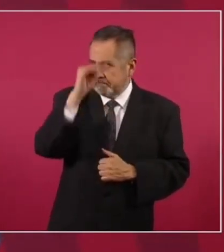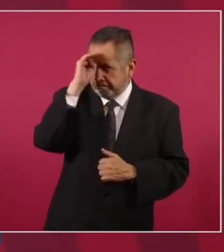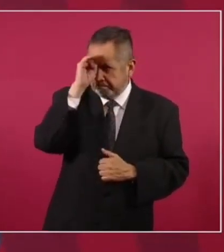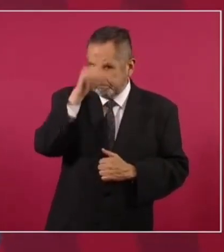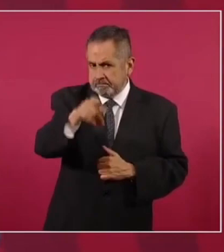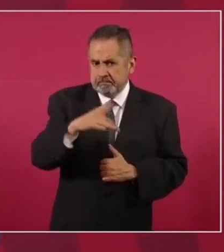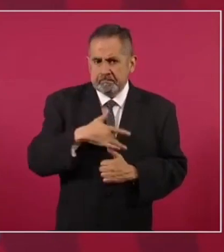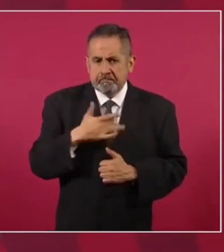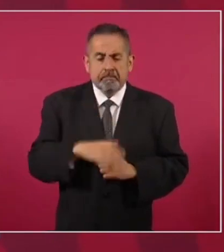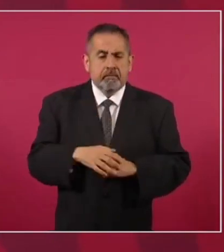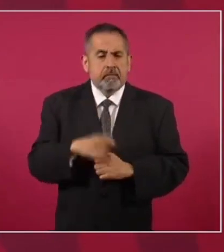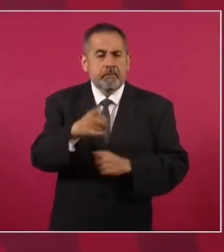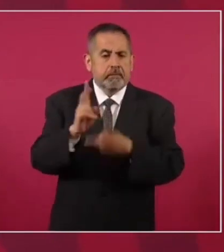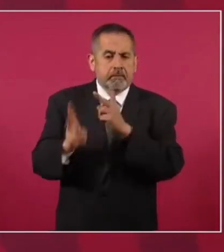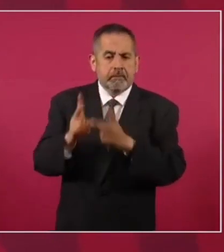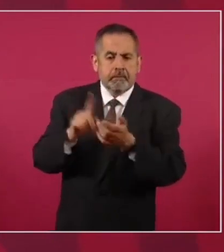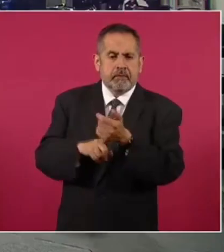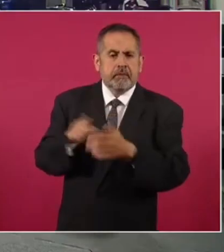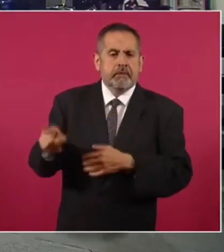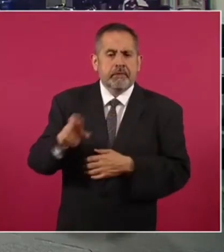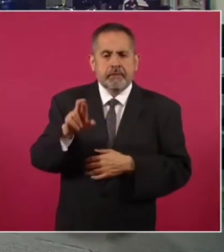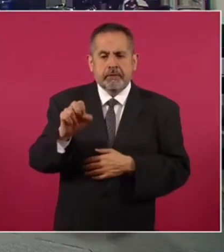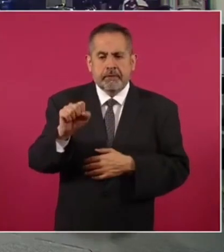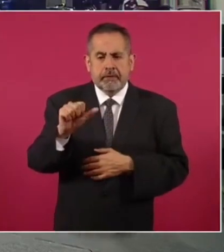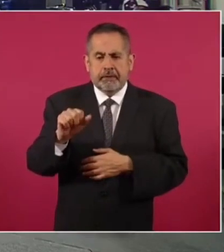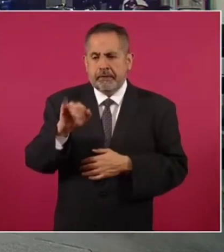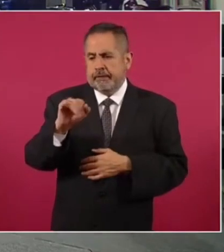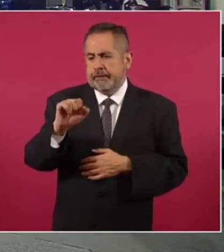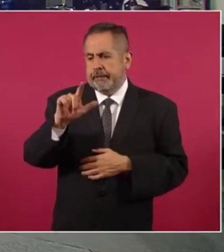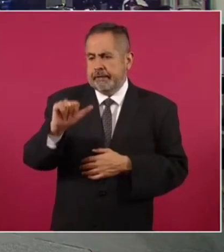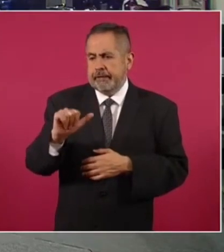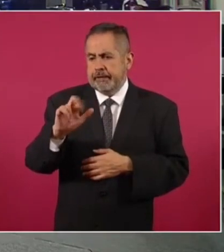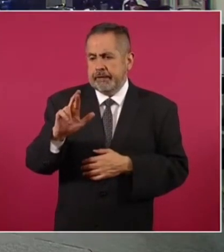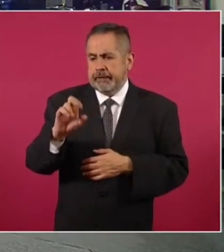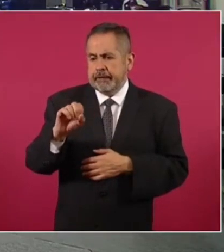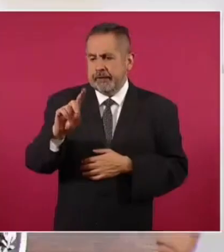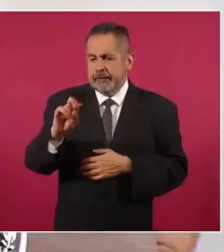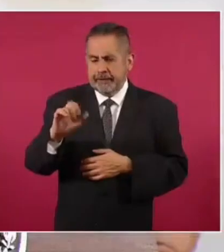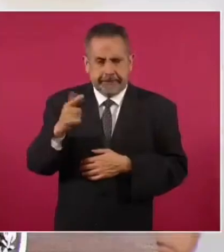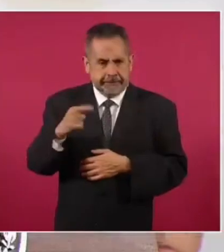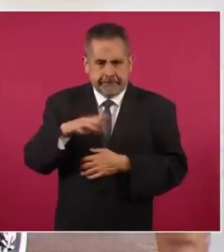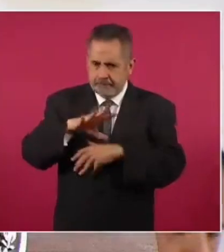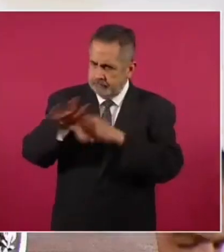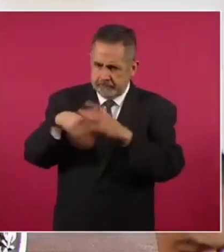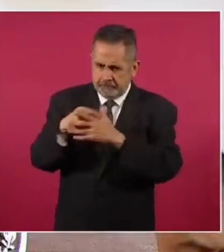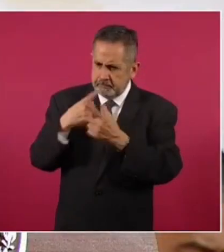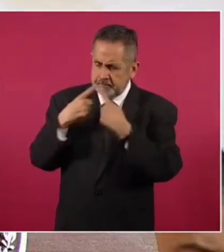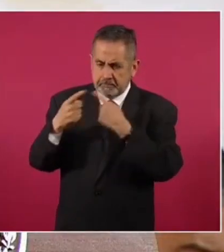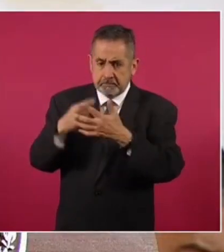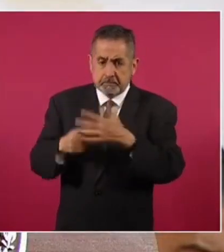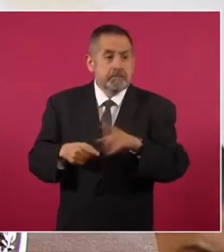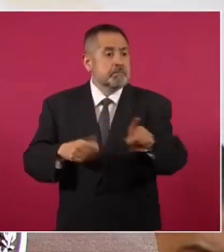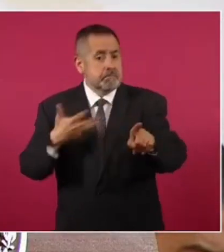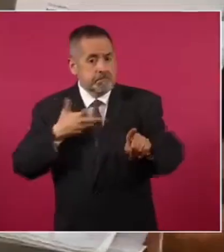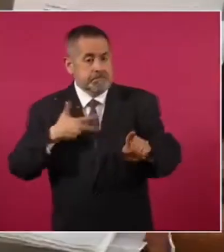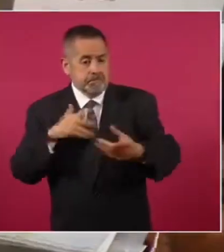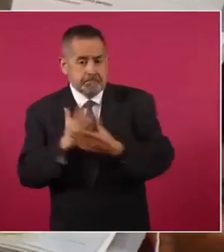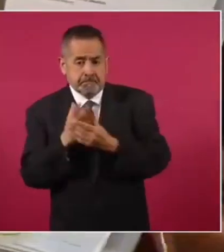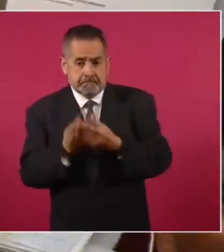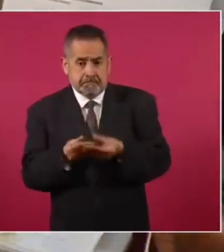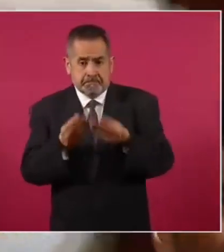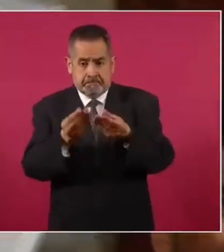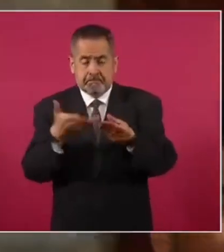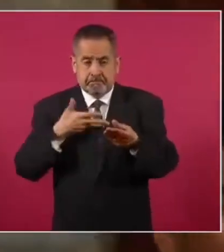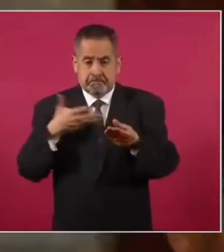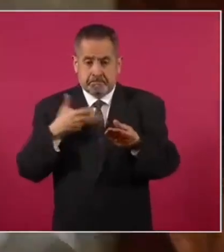si platicas con Rosa Isela Rodríguez? Todo. Sí, de hecho yo tengo los documentos aquí, la carta